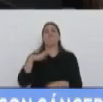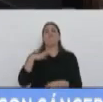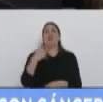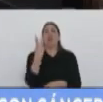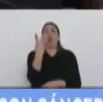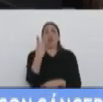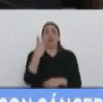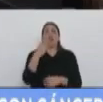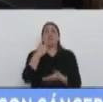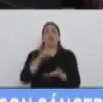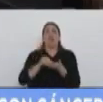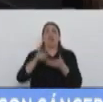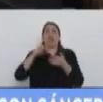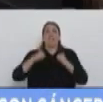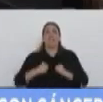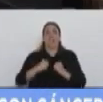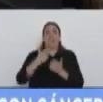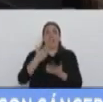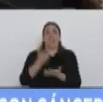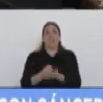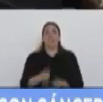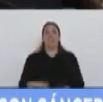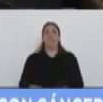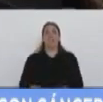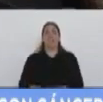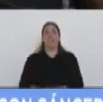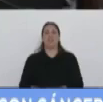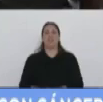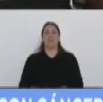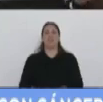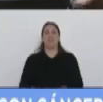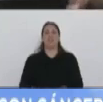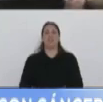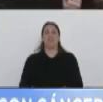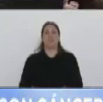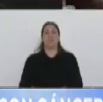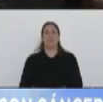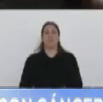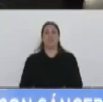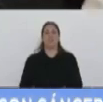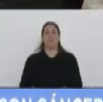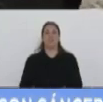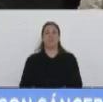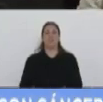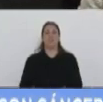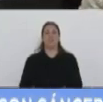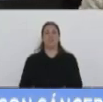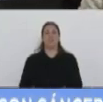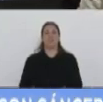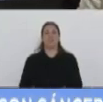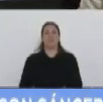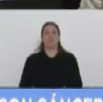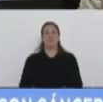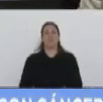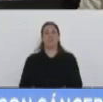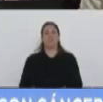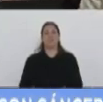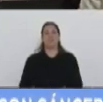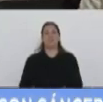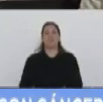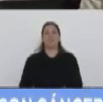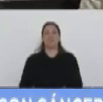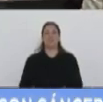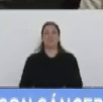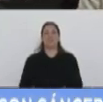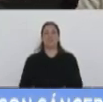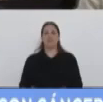O sea, en la defensa que nosotros hacemos y que hacen los diferentes diputados, obviamente es que creemos que realmente es un